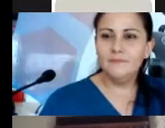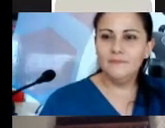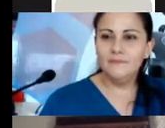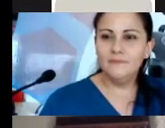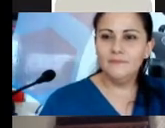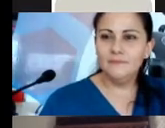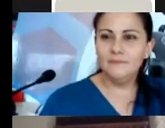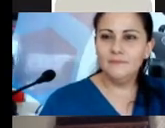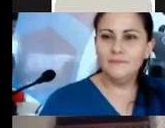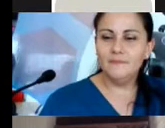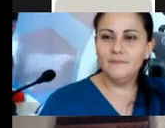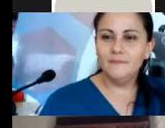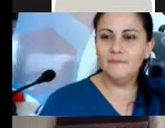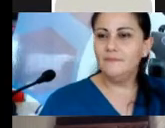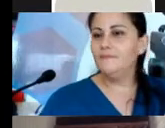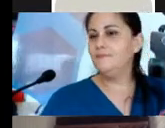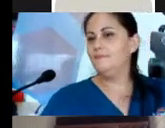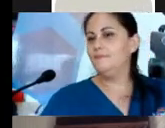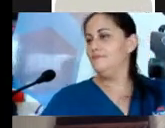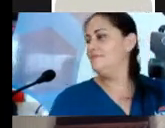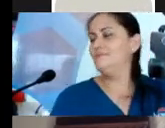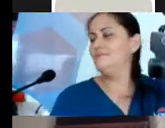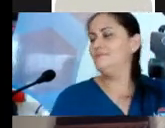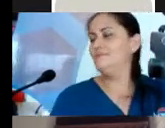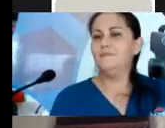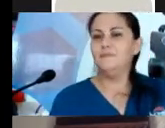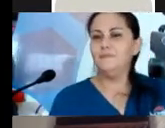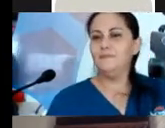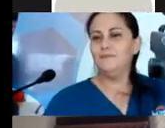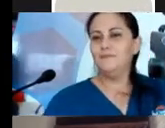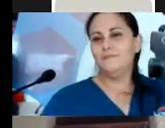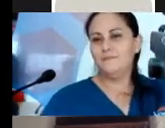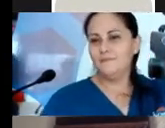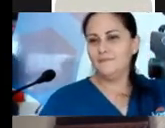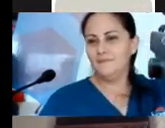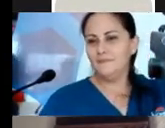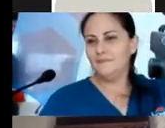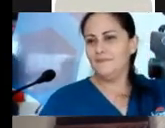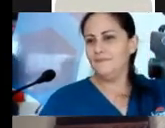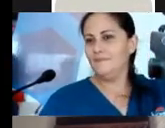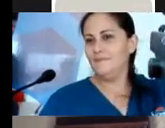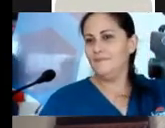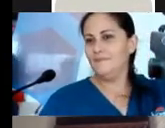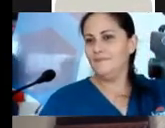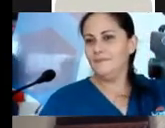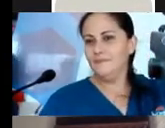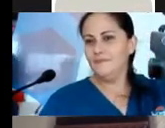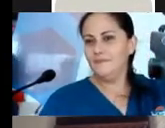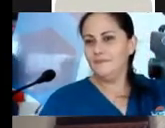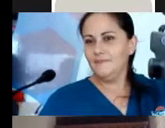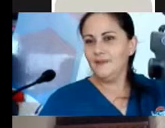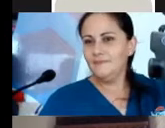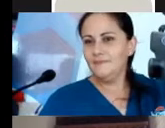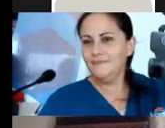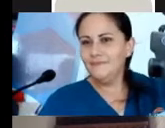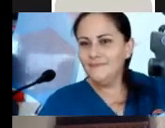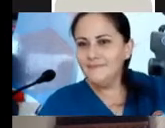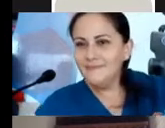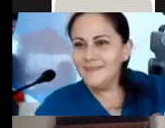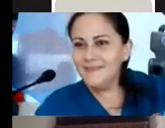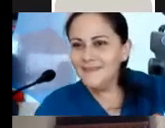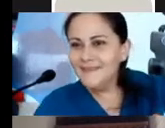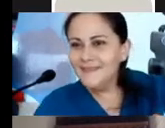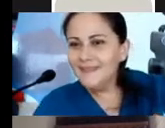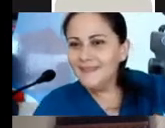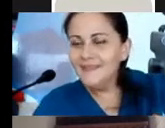estoy incómodo. La madre, mejor que nadie, nos sabrá decir cómo ese hijo o esa hija nos va a indicar que